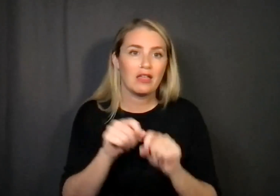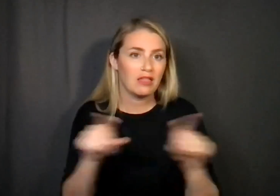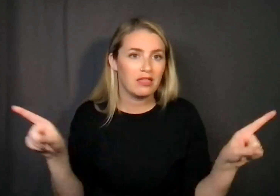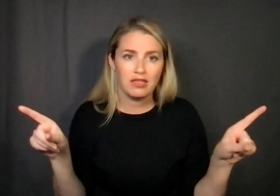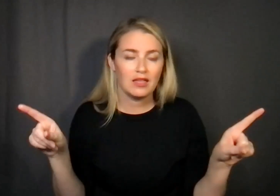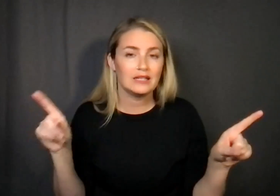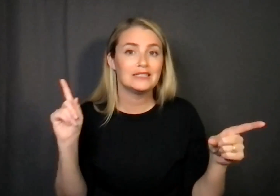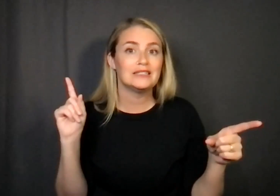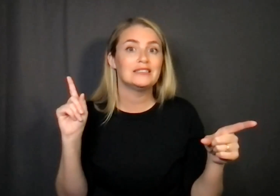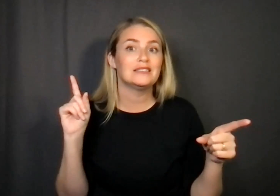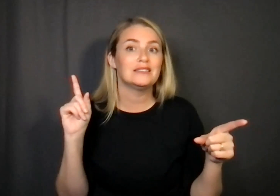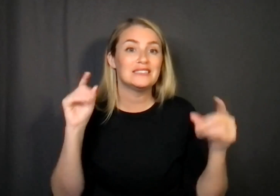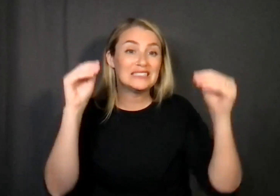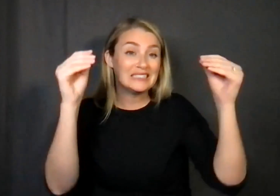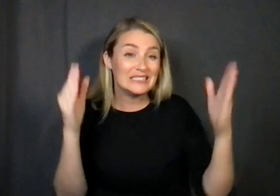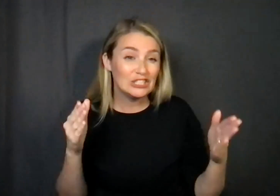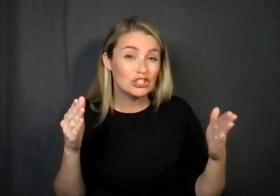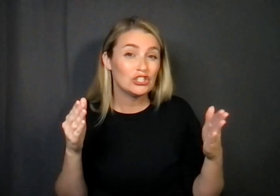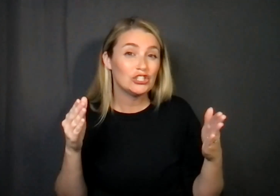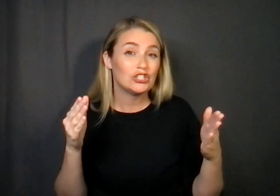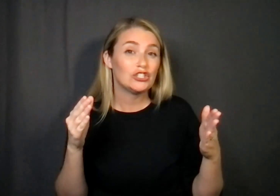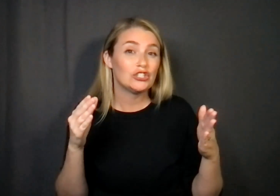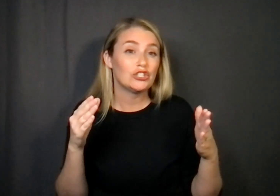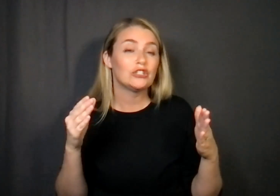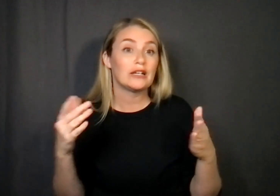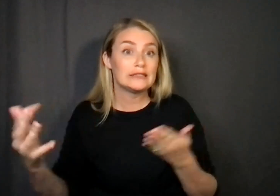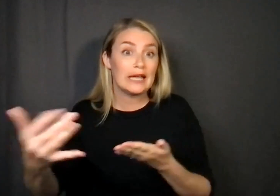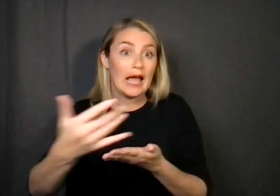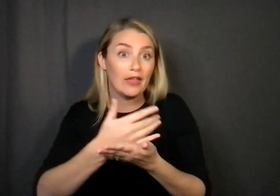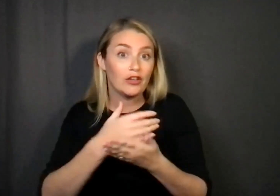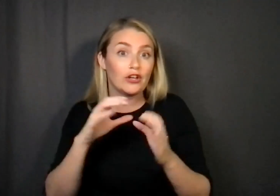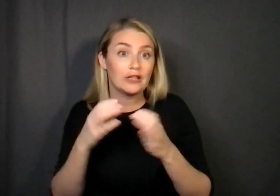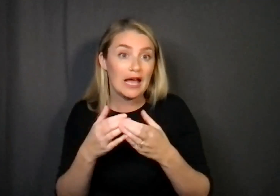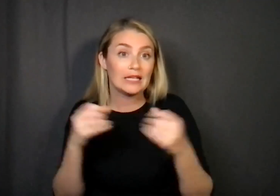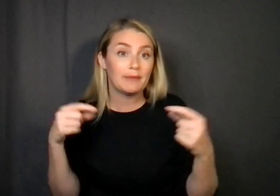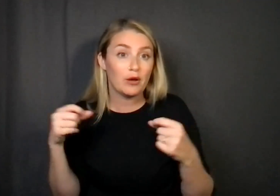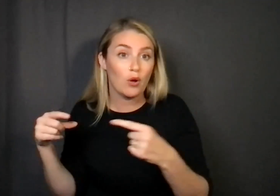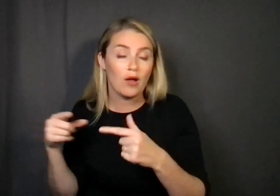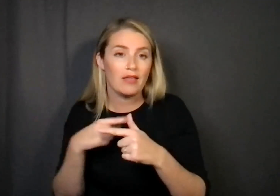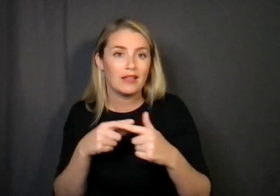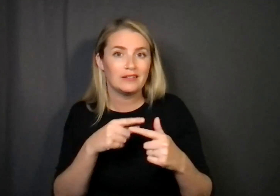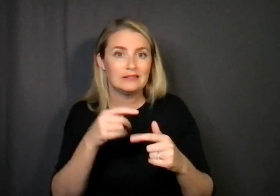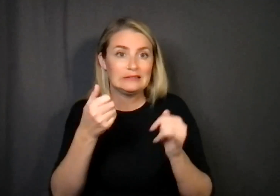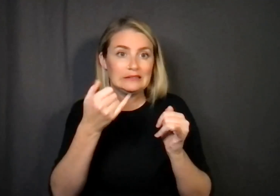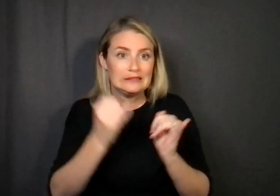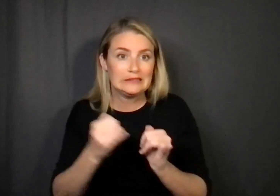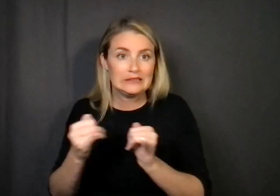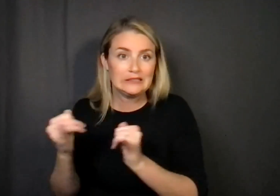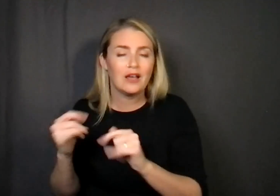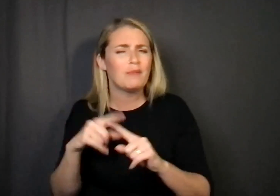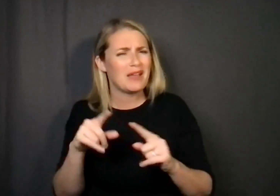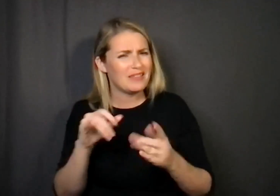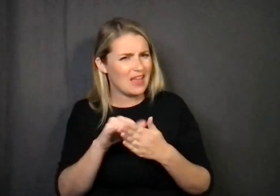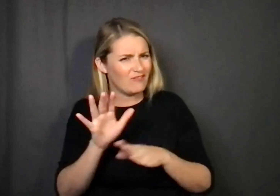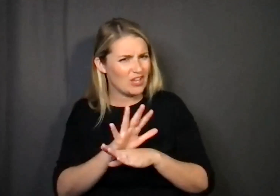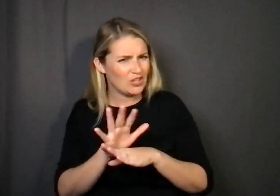Cuando se envían los códigos de emparejamiento, bueno, se envían hasta que las maestras tienen sus códigos